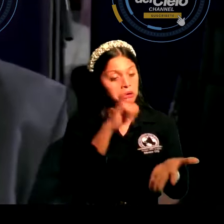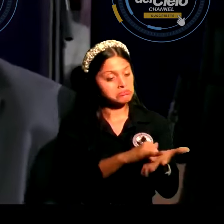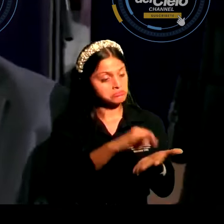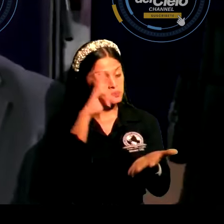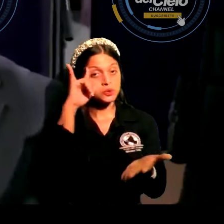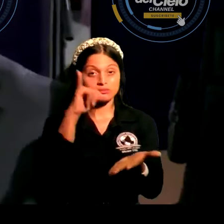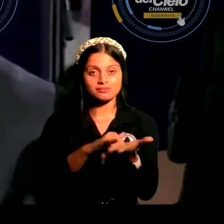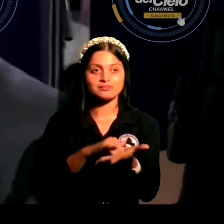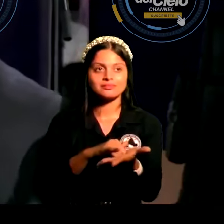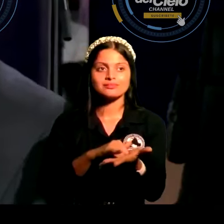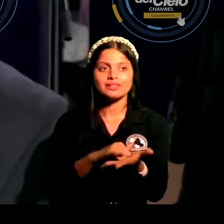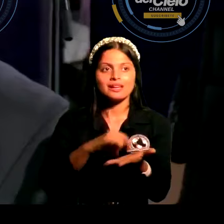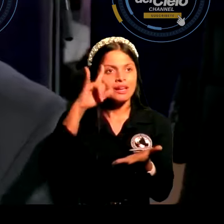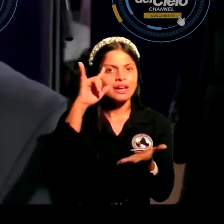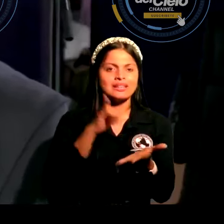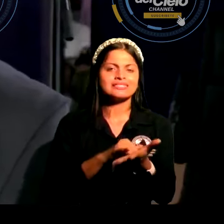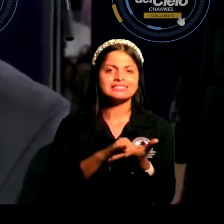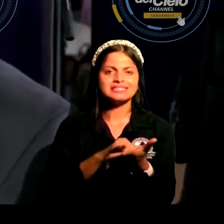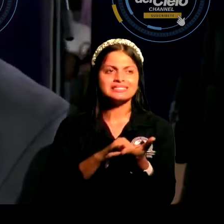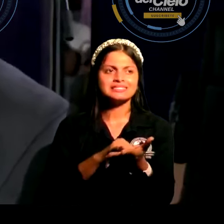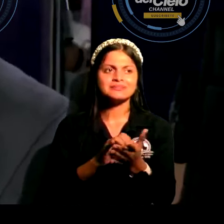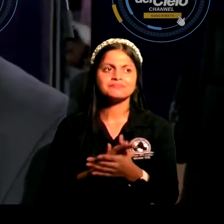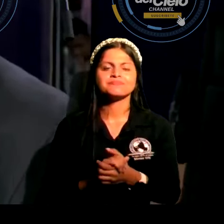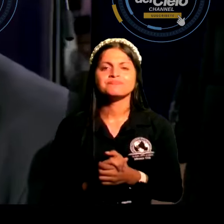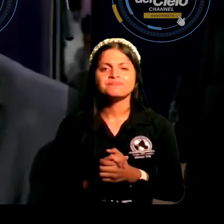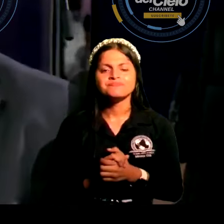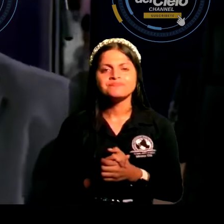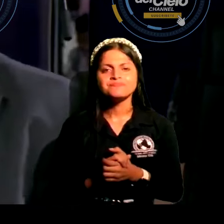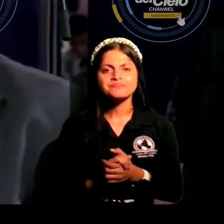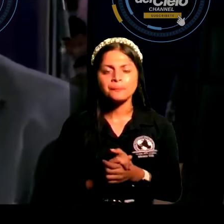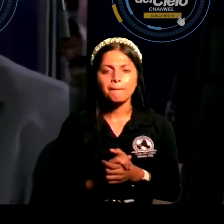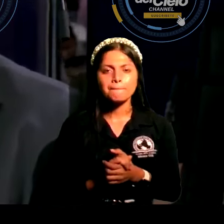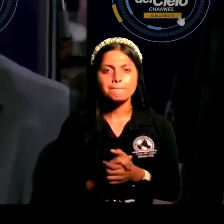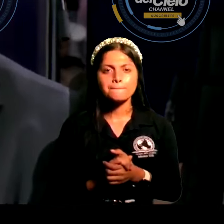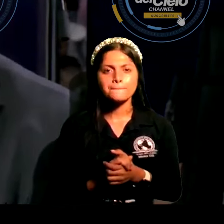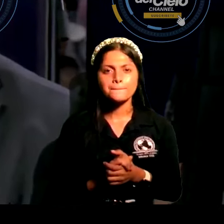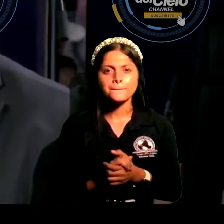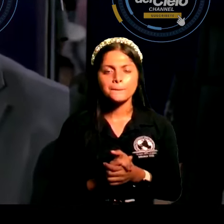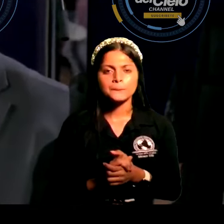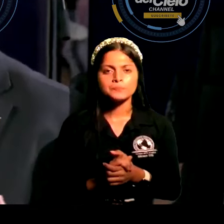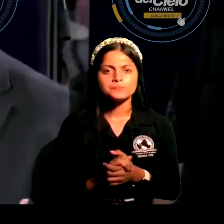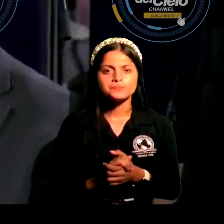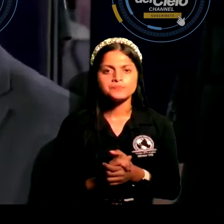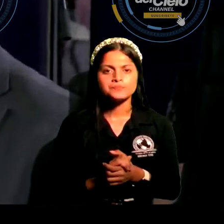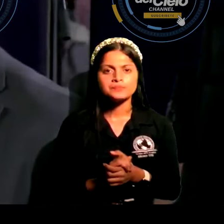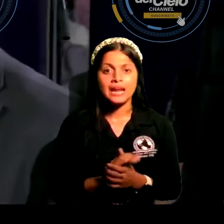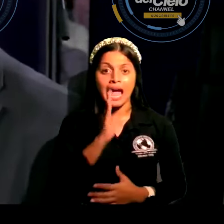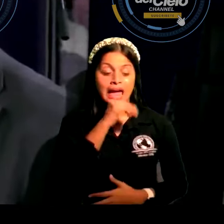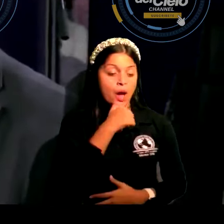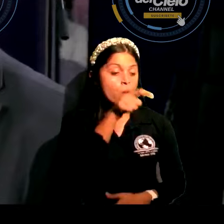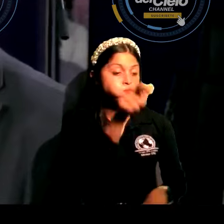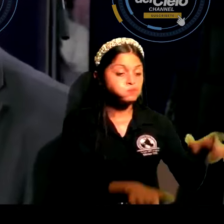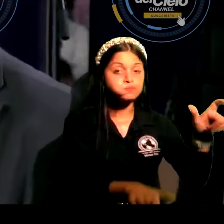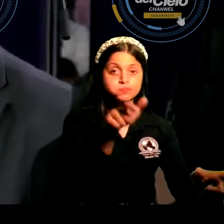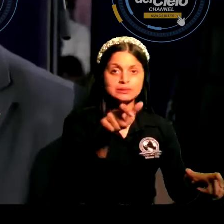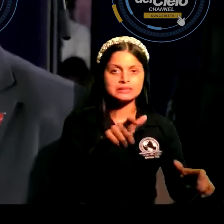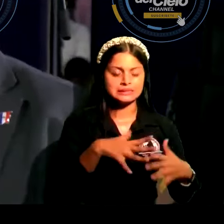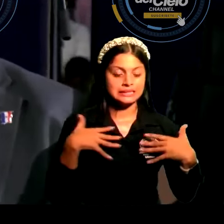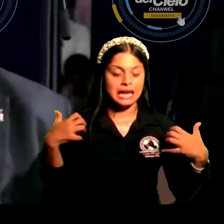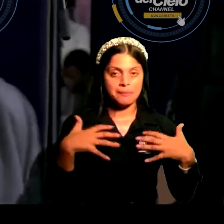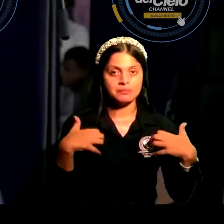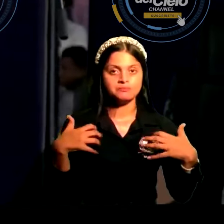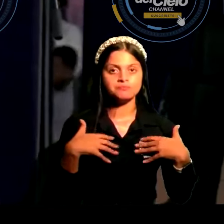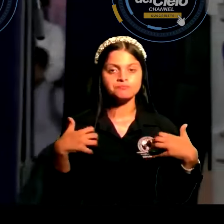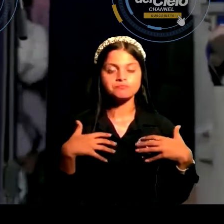vez en el campo alguien dijo que había un animal, una zarigüeya,